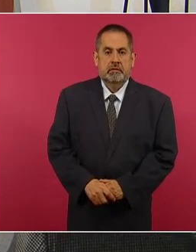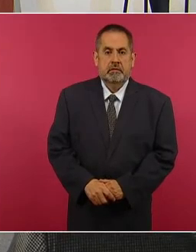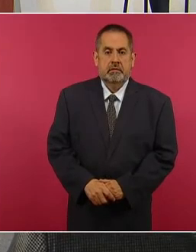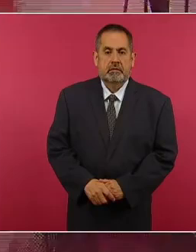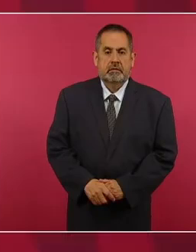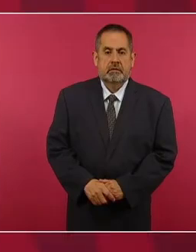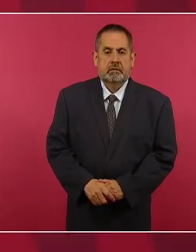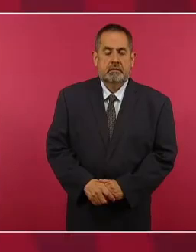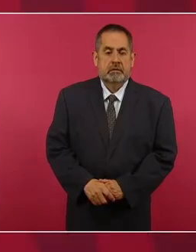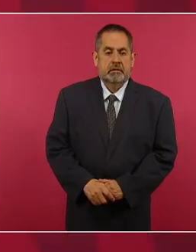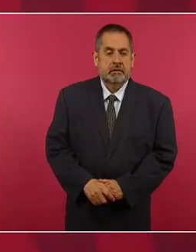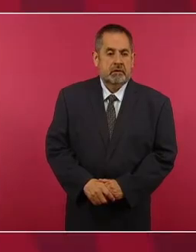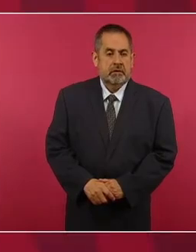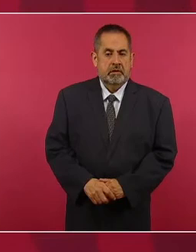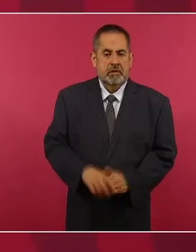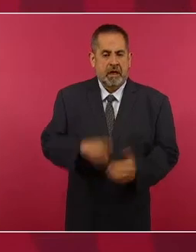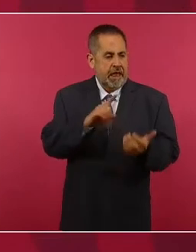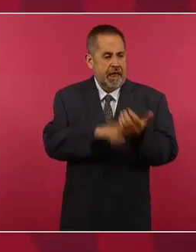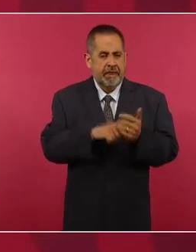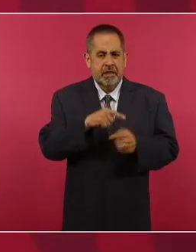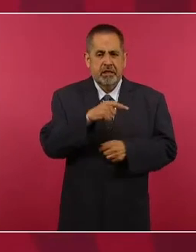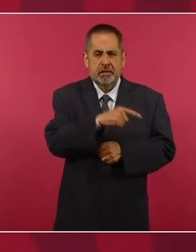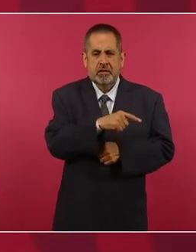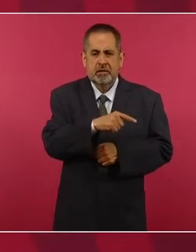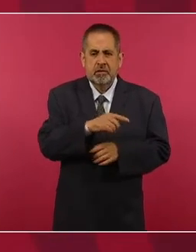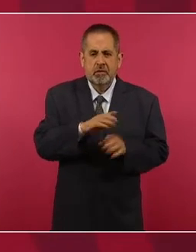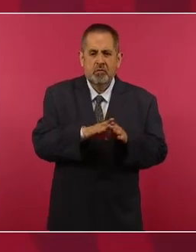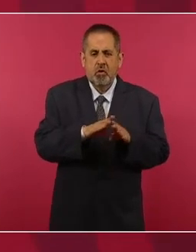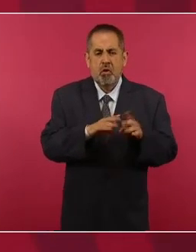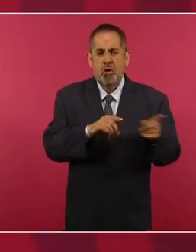de las agencias,